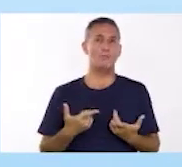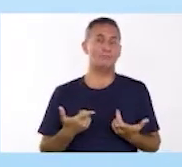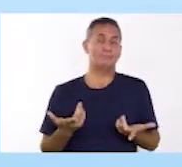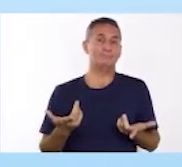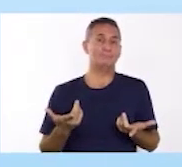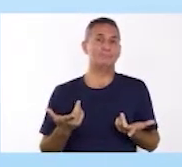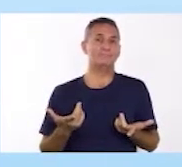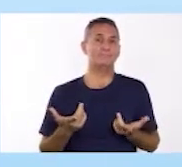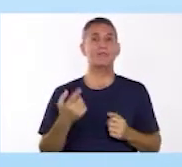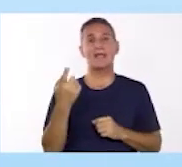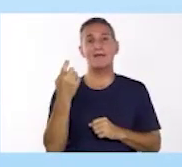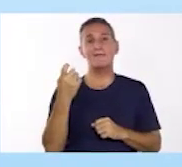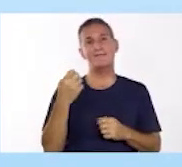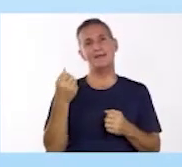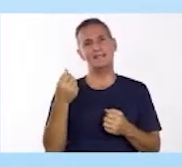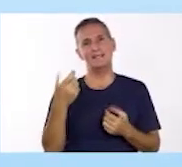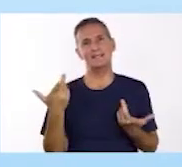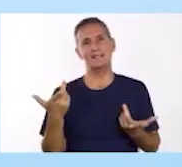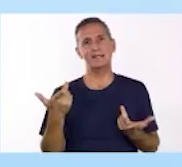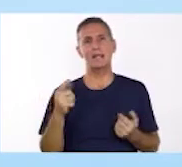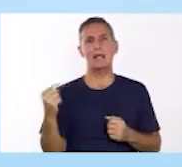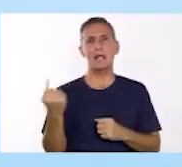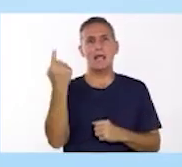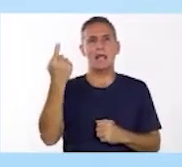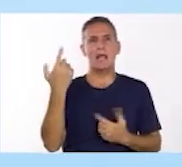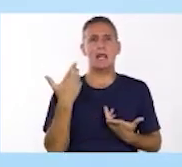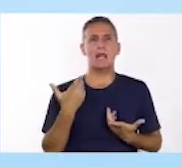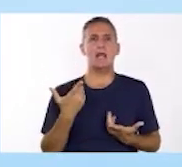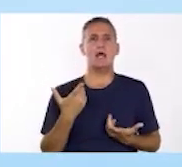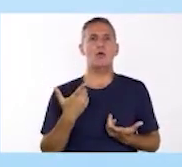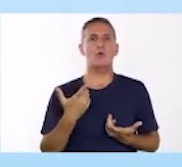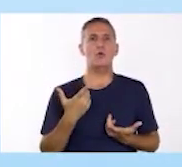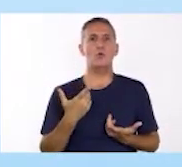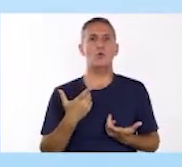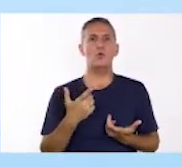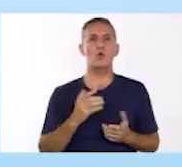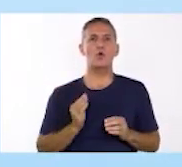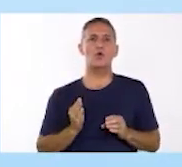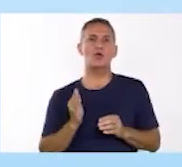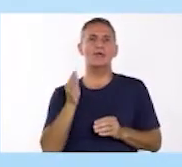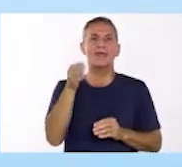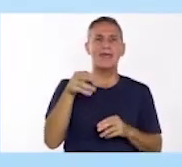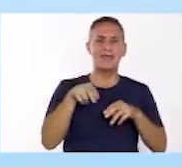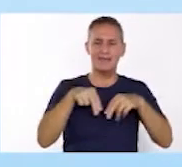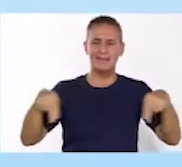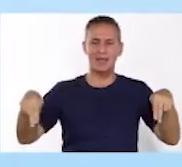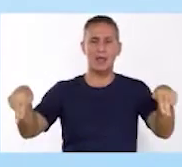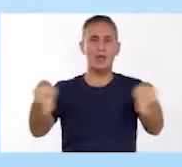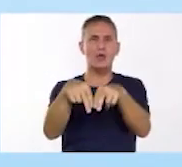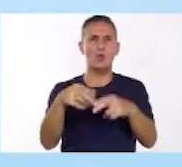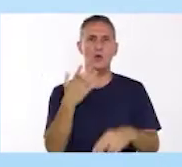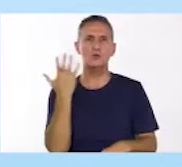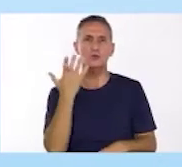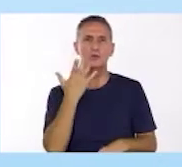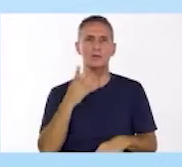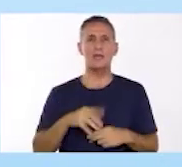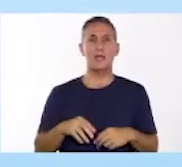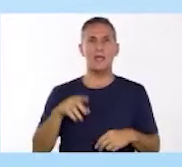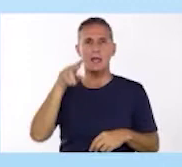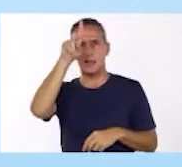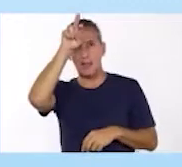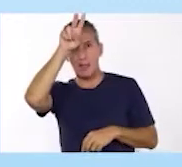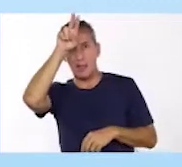dinero. Es la única que se atreve a entrar al cuarto de su hermano después de